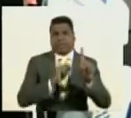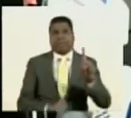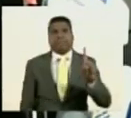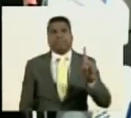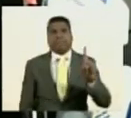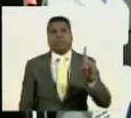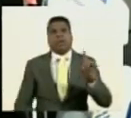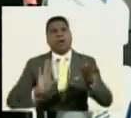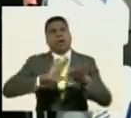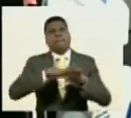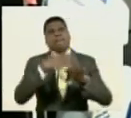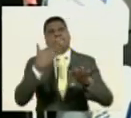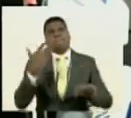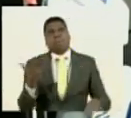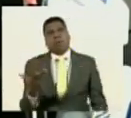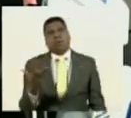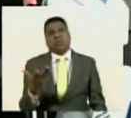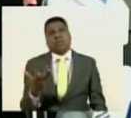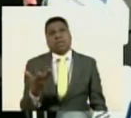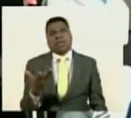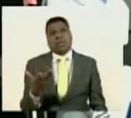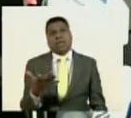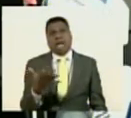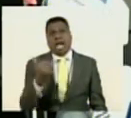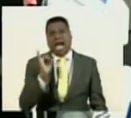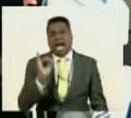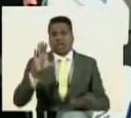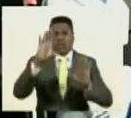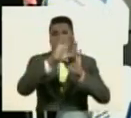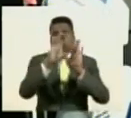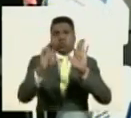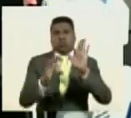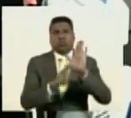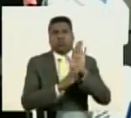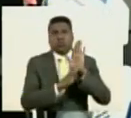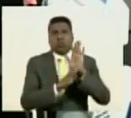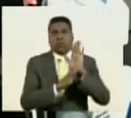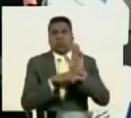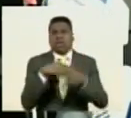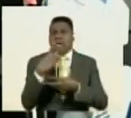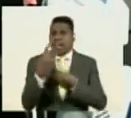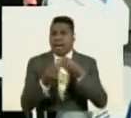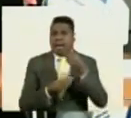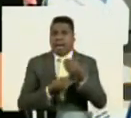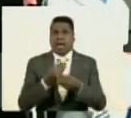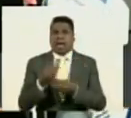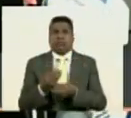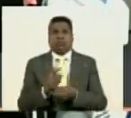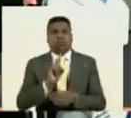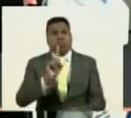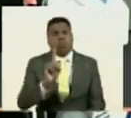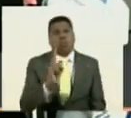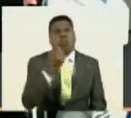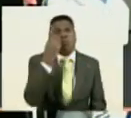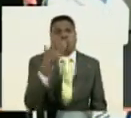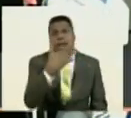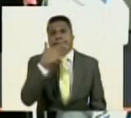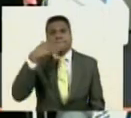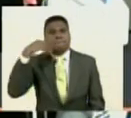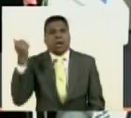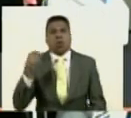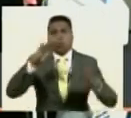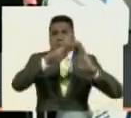porque contamos con una constitución que ha sido considerada como una de las mejores del